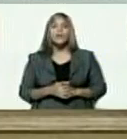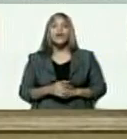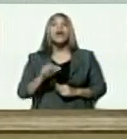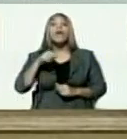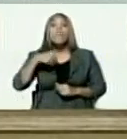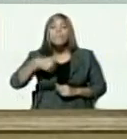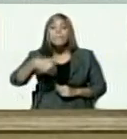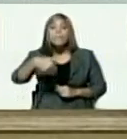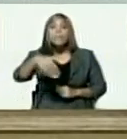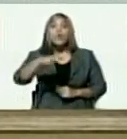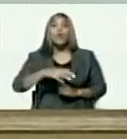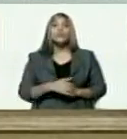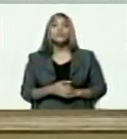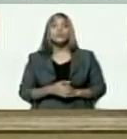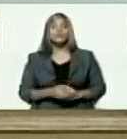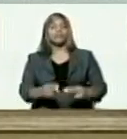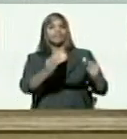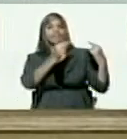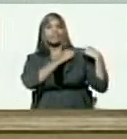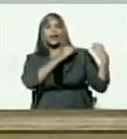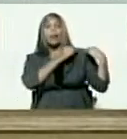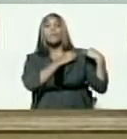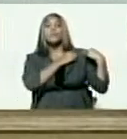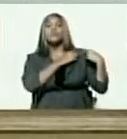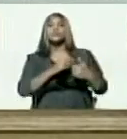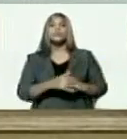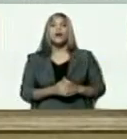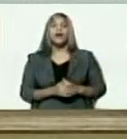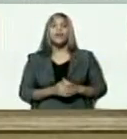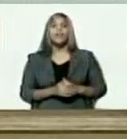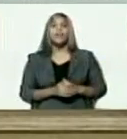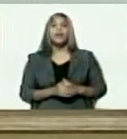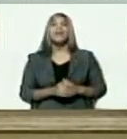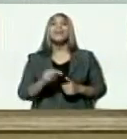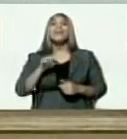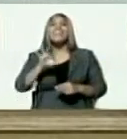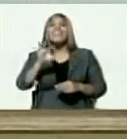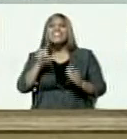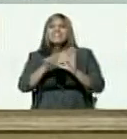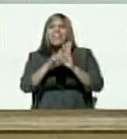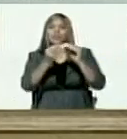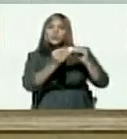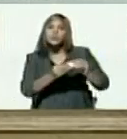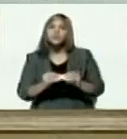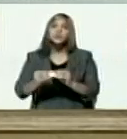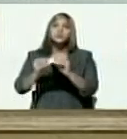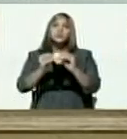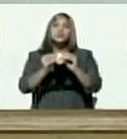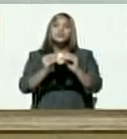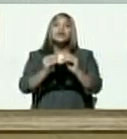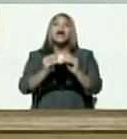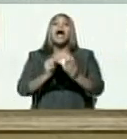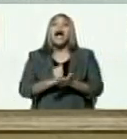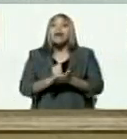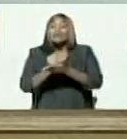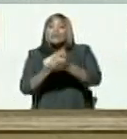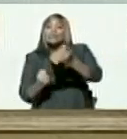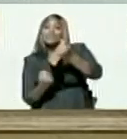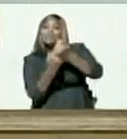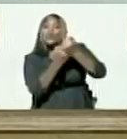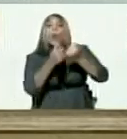serán los administradores de la voz del pueblo que se